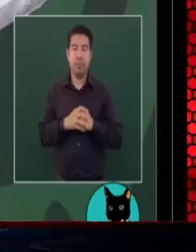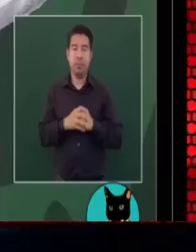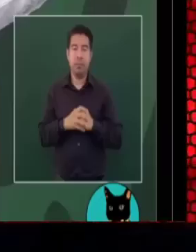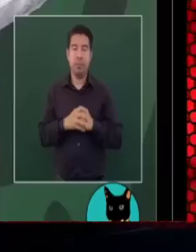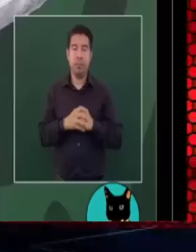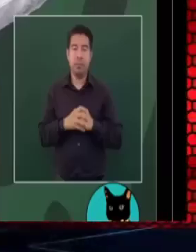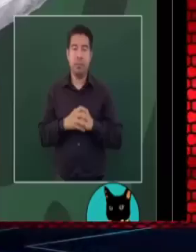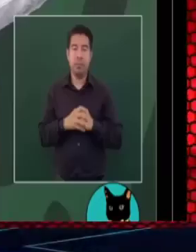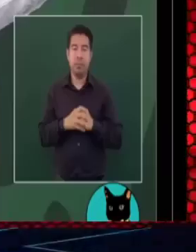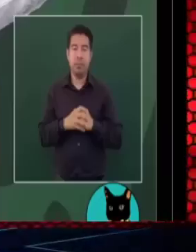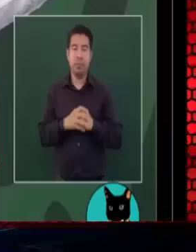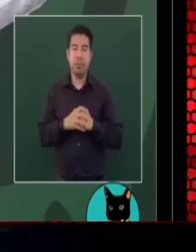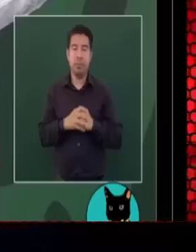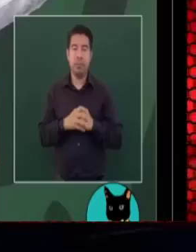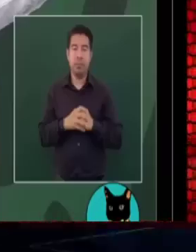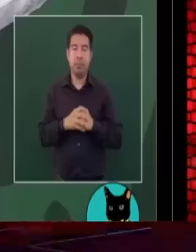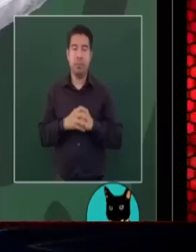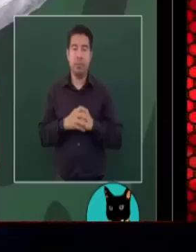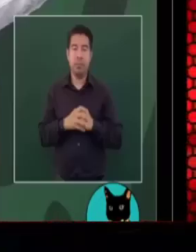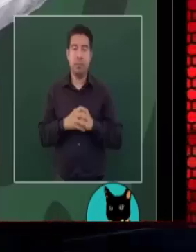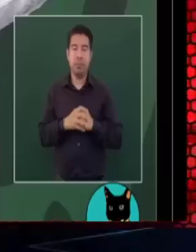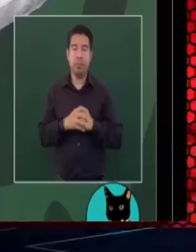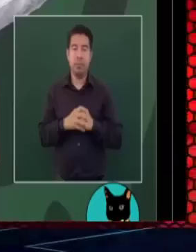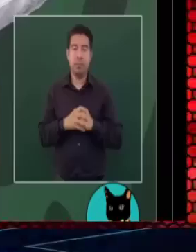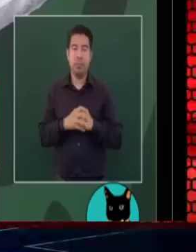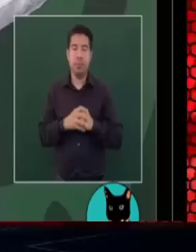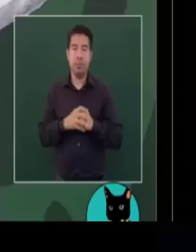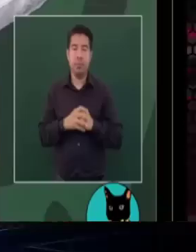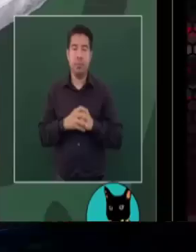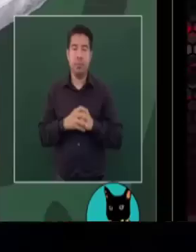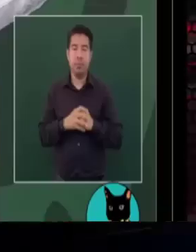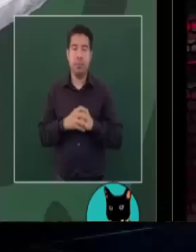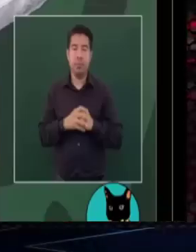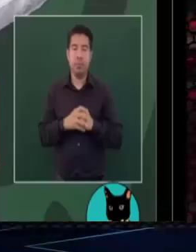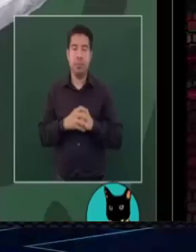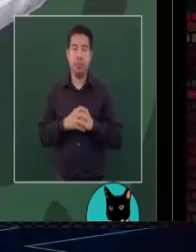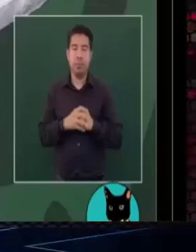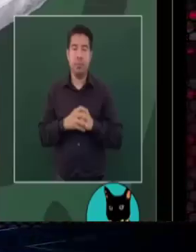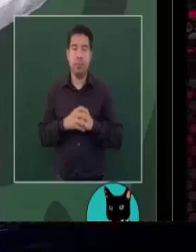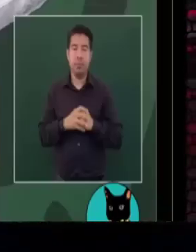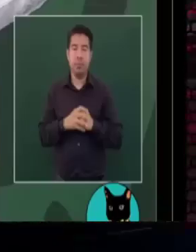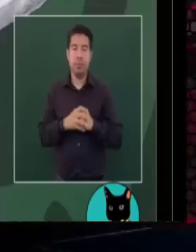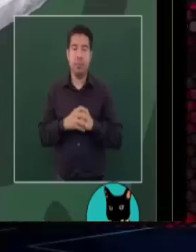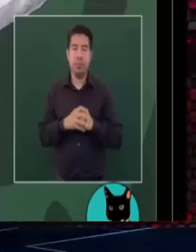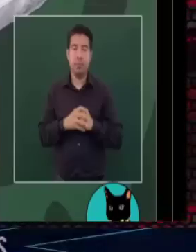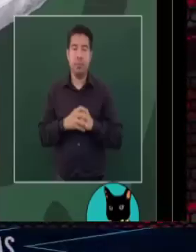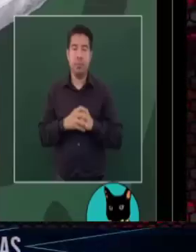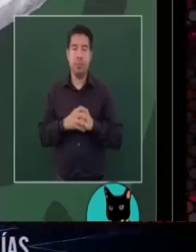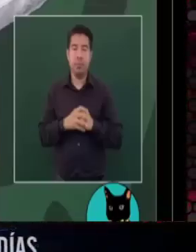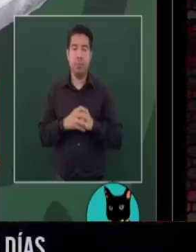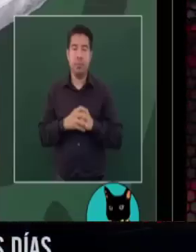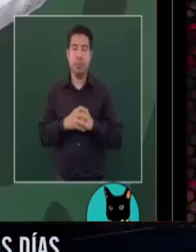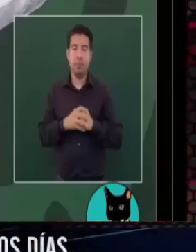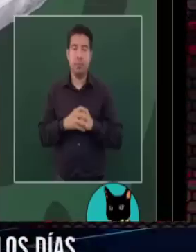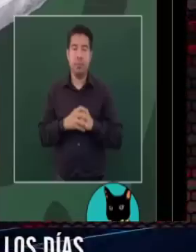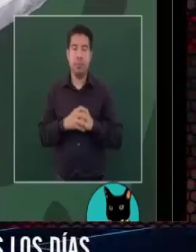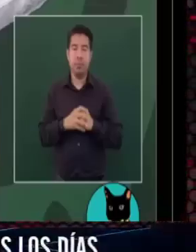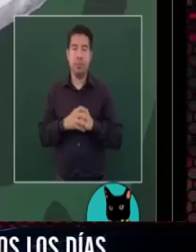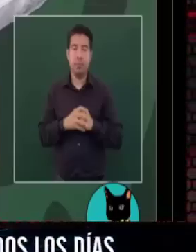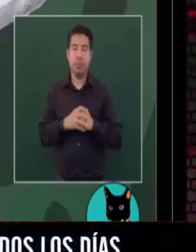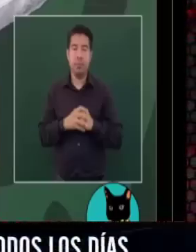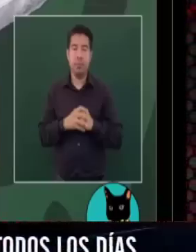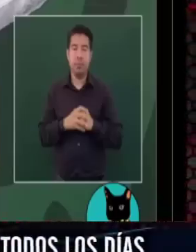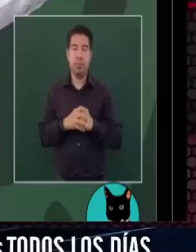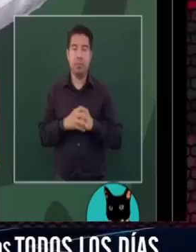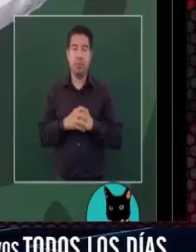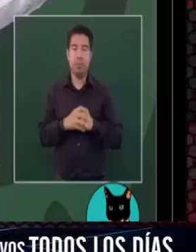quitar a todos los ministros que actualmente están fungiendo en su trabajo, en sus funciones, incluida la ministra Norma Piña,